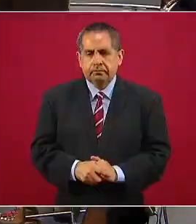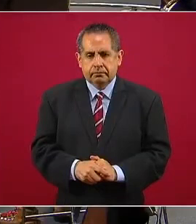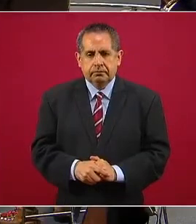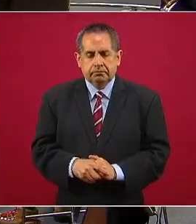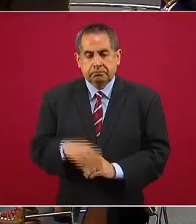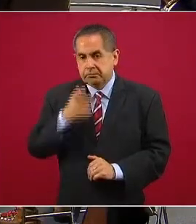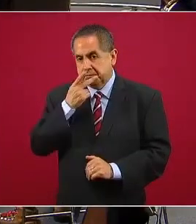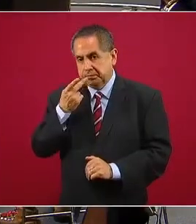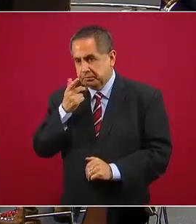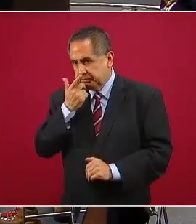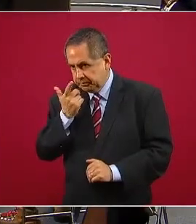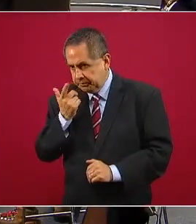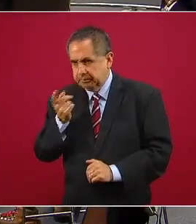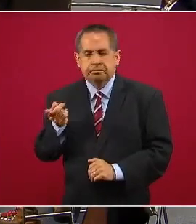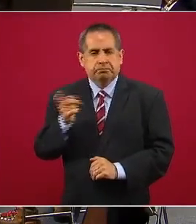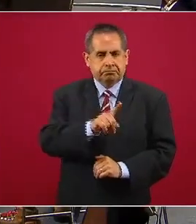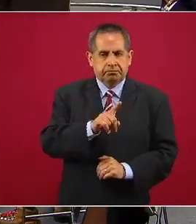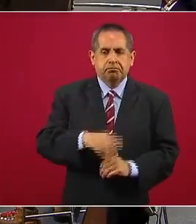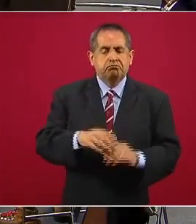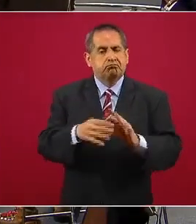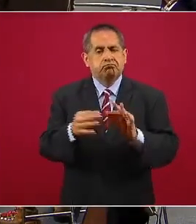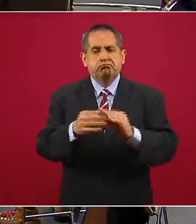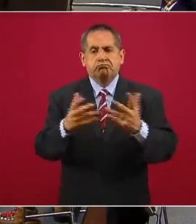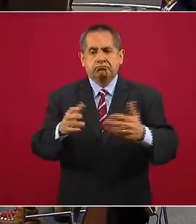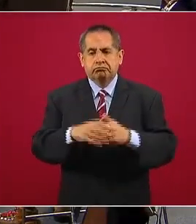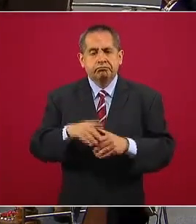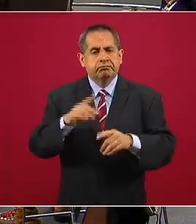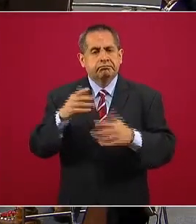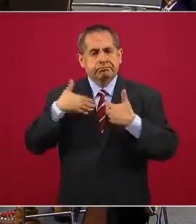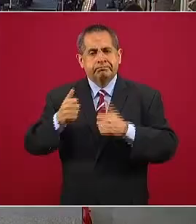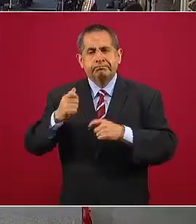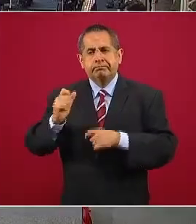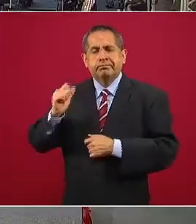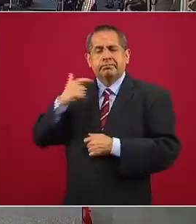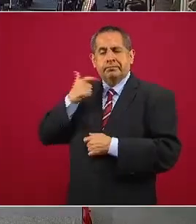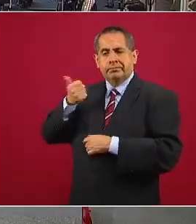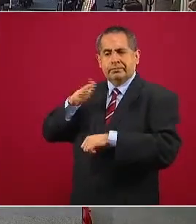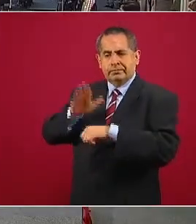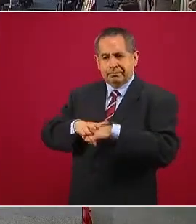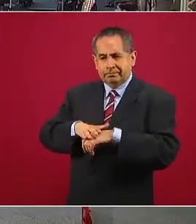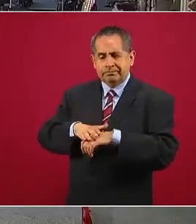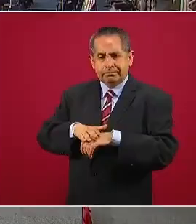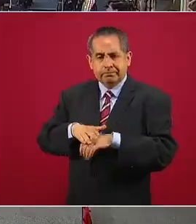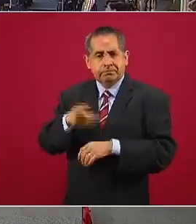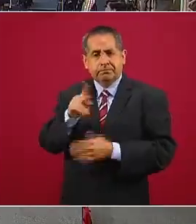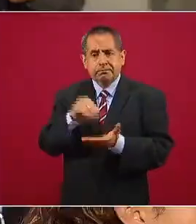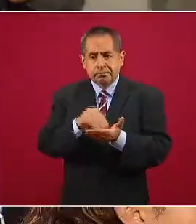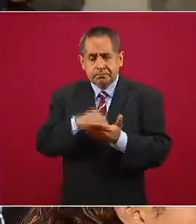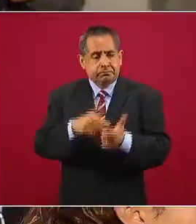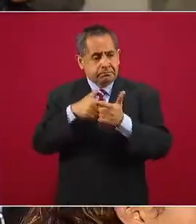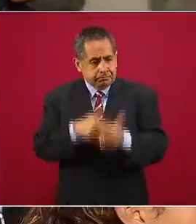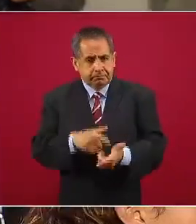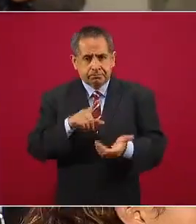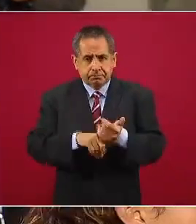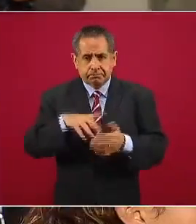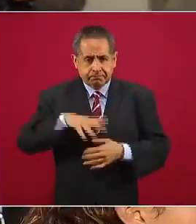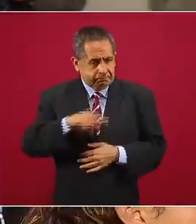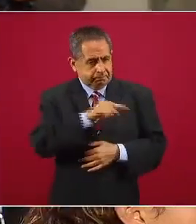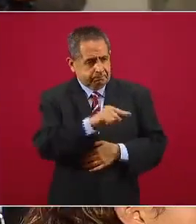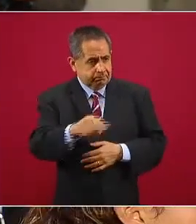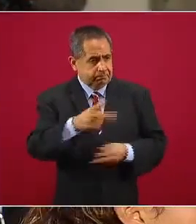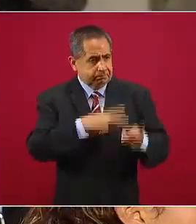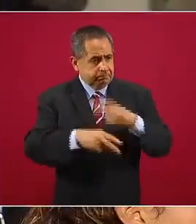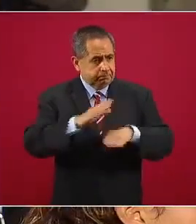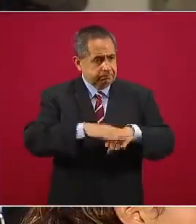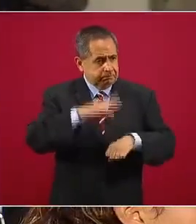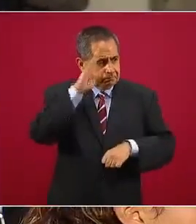had. Ella entiende que sí es un problema de administraciones anteriores, pero sigue existiendo ese problema y sigue en